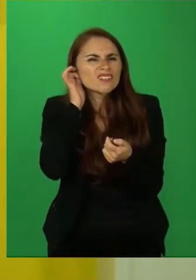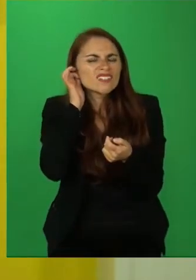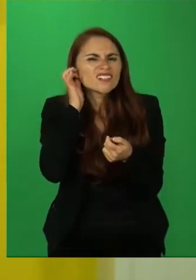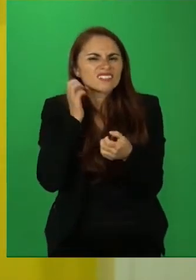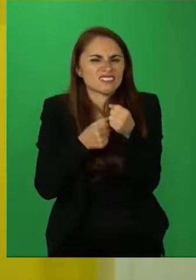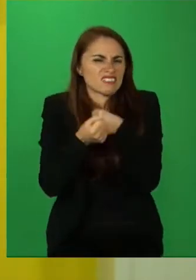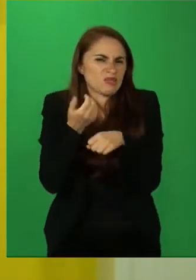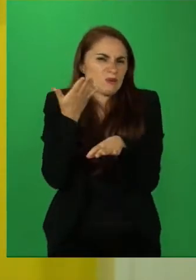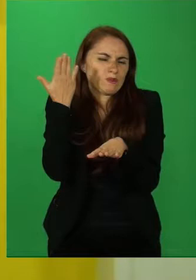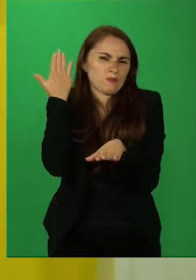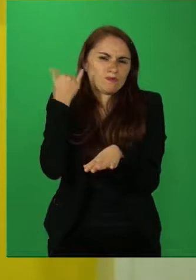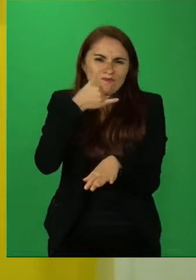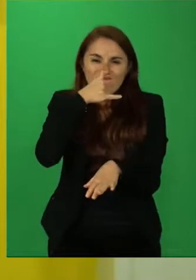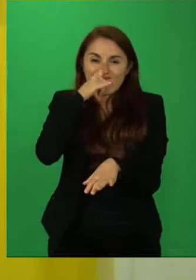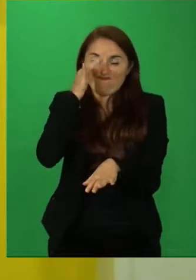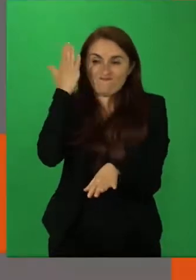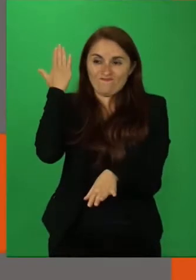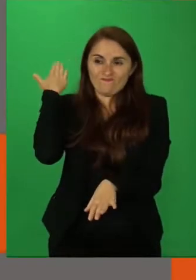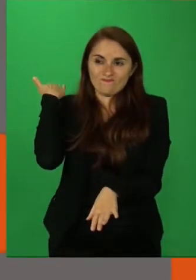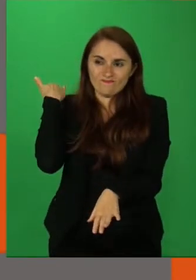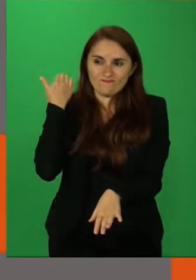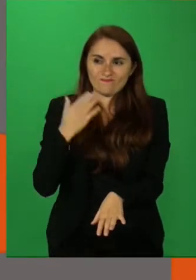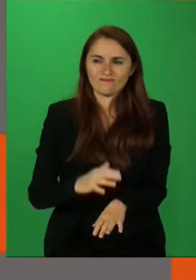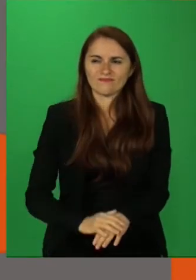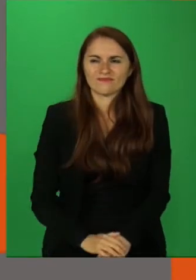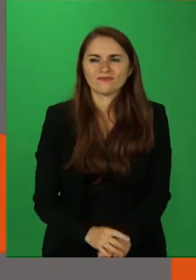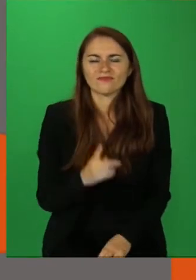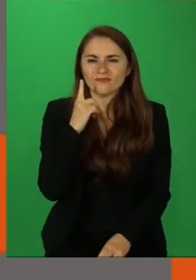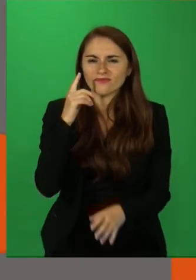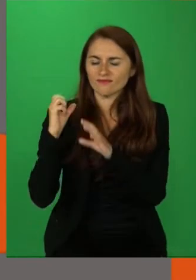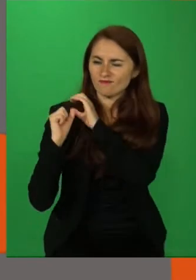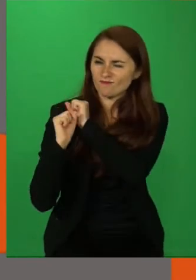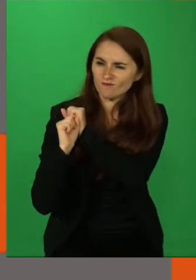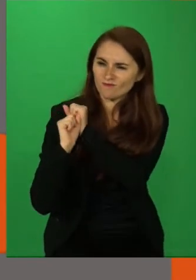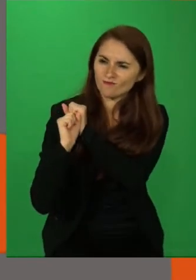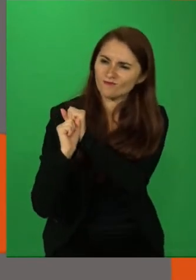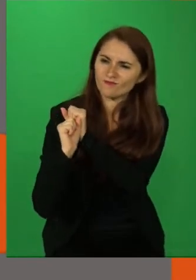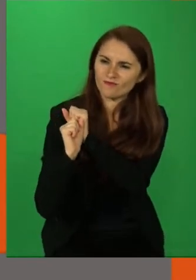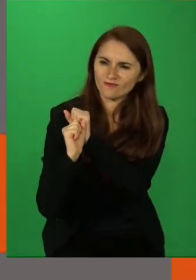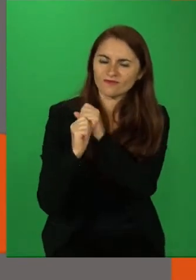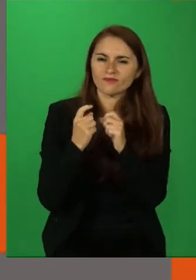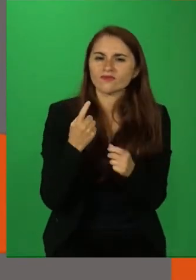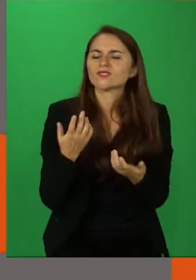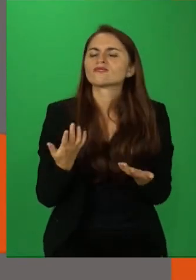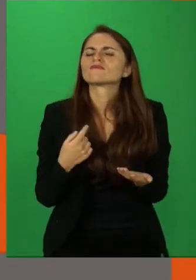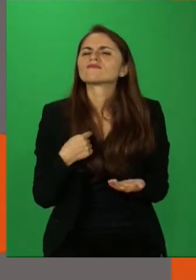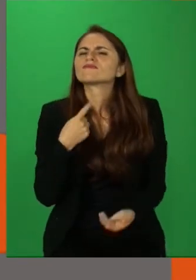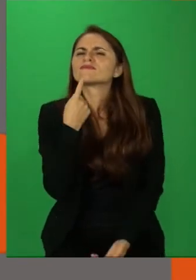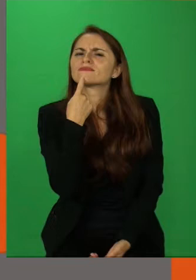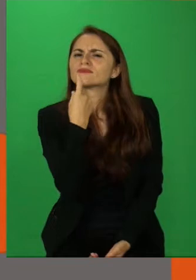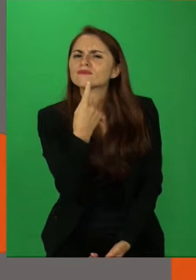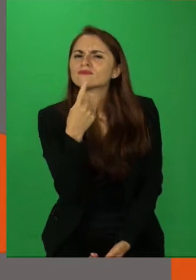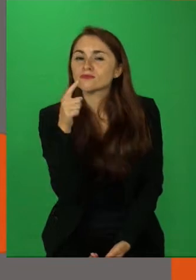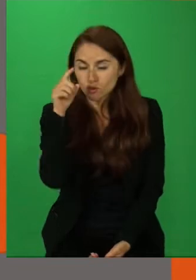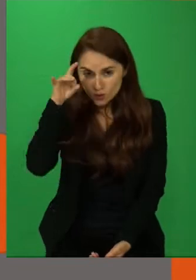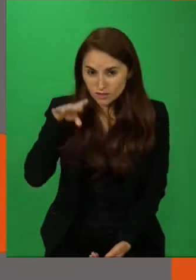época, ¿cierto? ¿Sí? Ahora yo te hago la siguiente pregunta. ¿Sabes quién